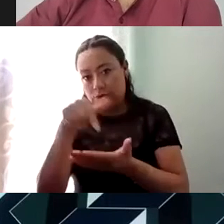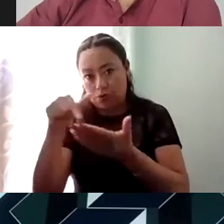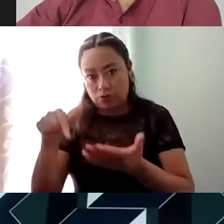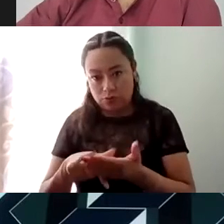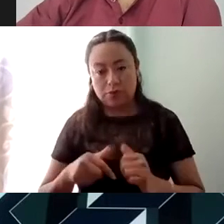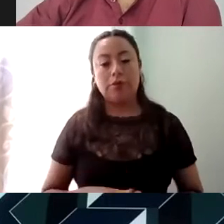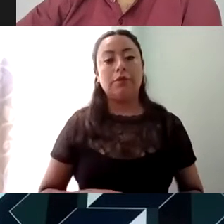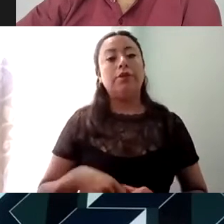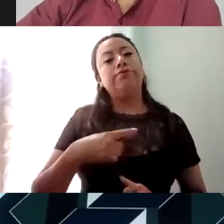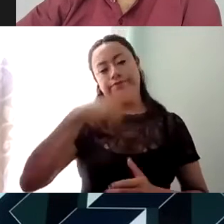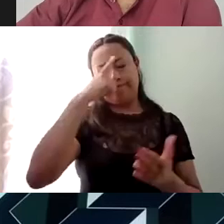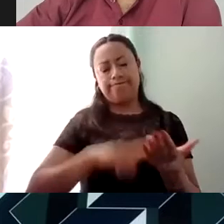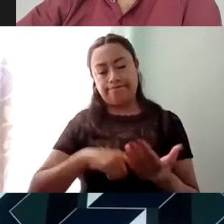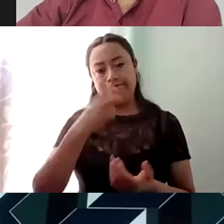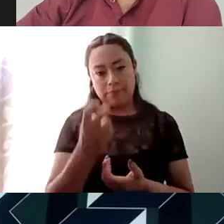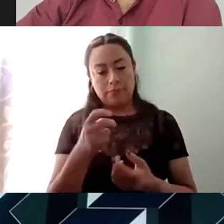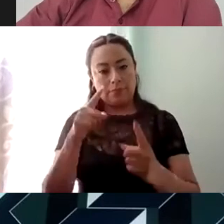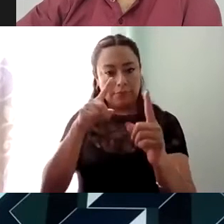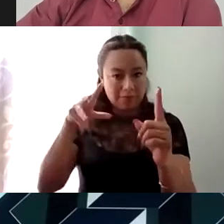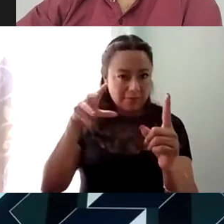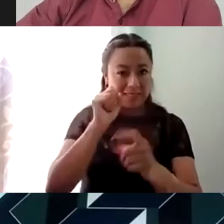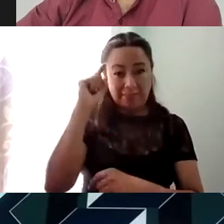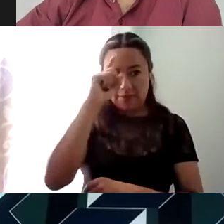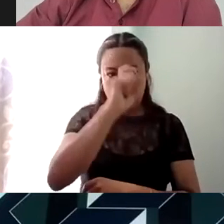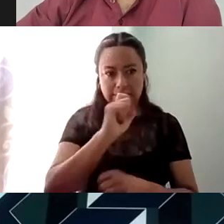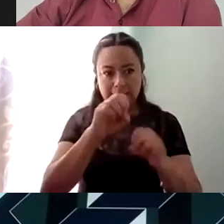que también es un gran reto y una gran oportunidad poder